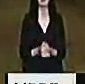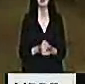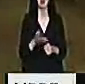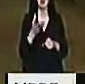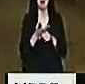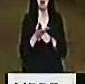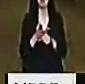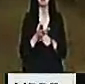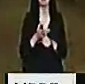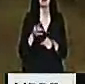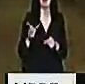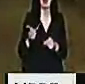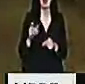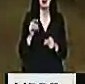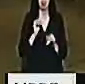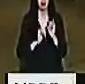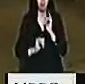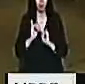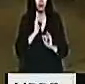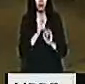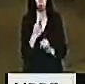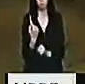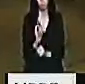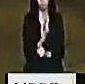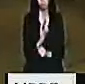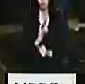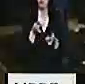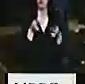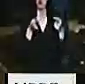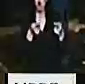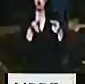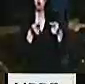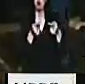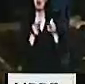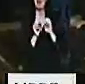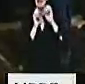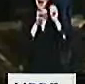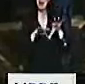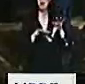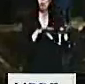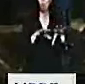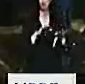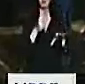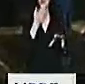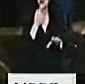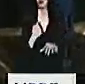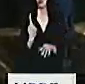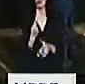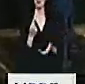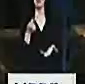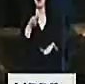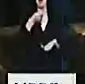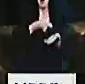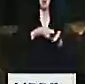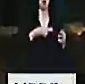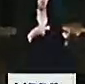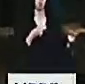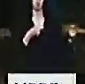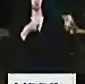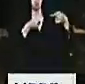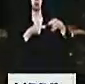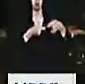en frimet.cl, nosotros compensamos un poco el costo de despacho también. Nosotros pagamos un porcentaje de él para que no le salga